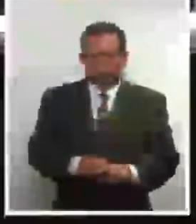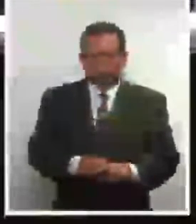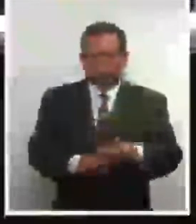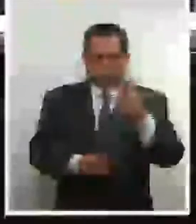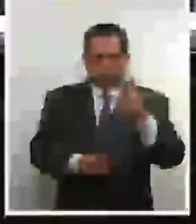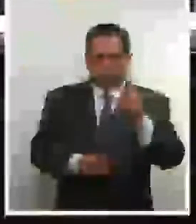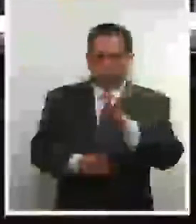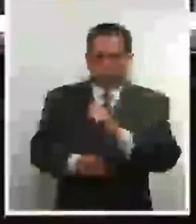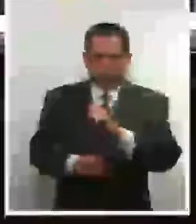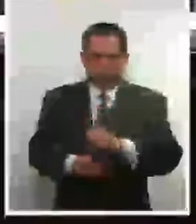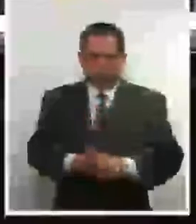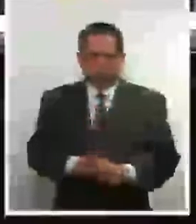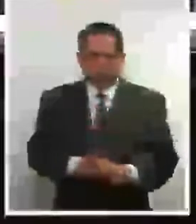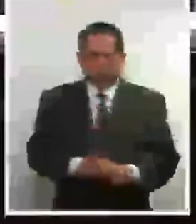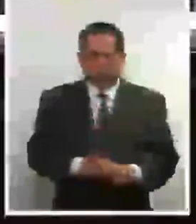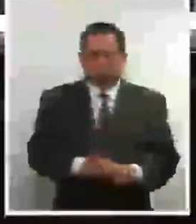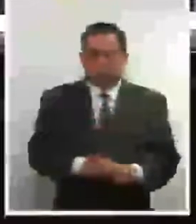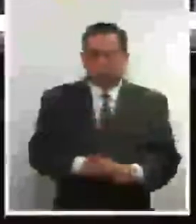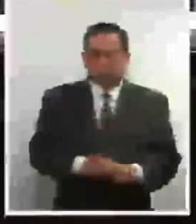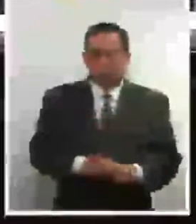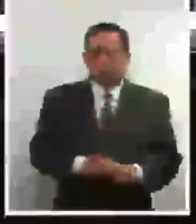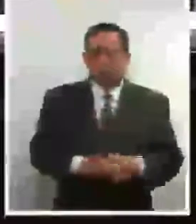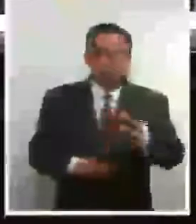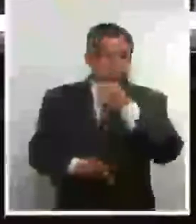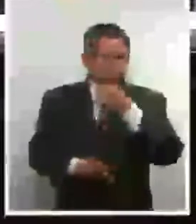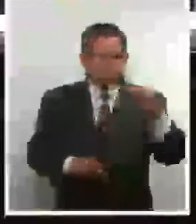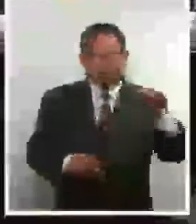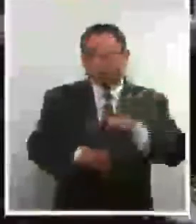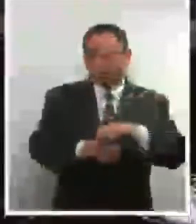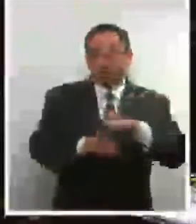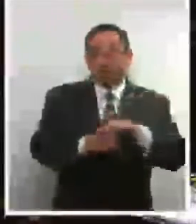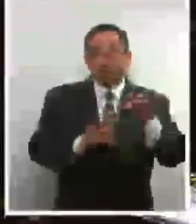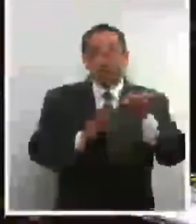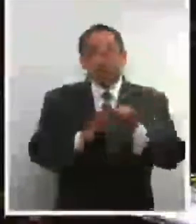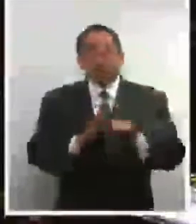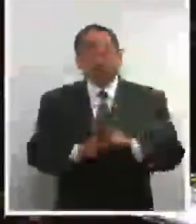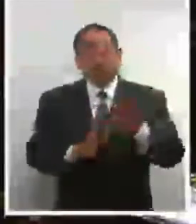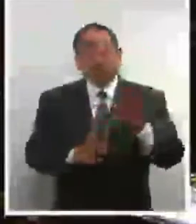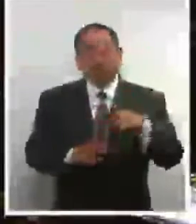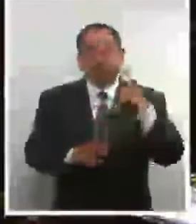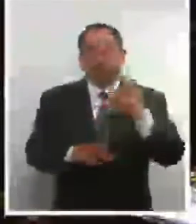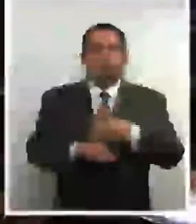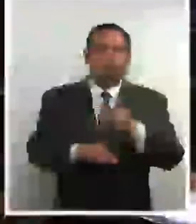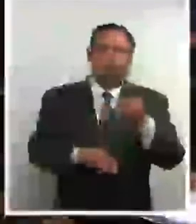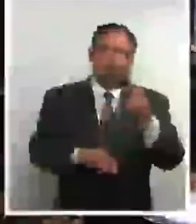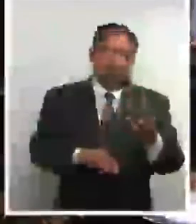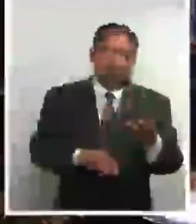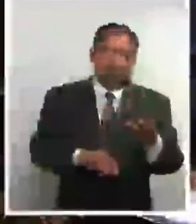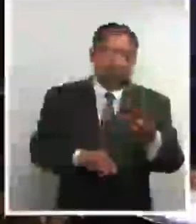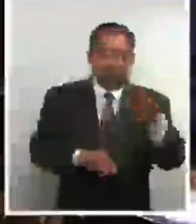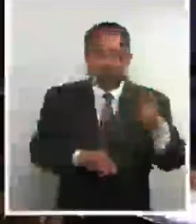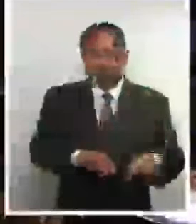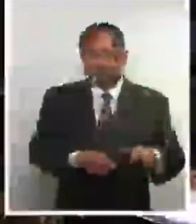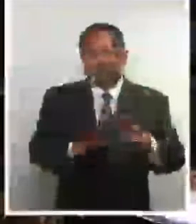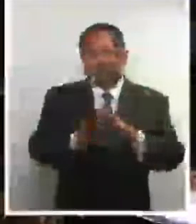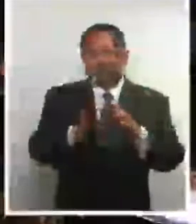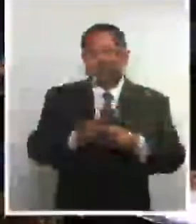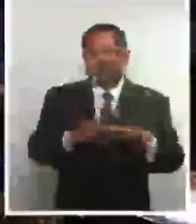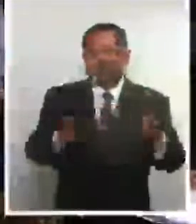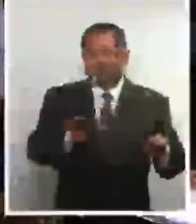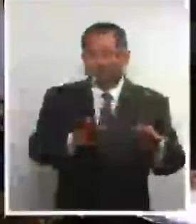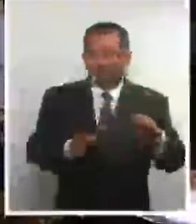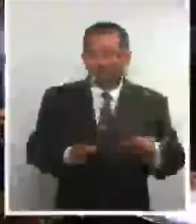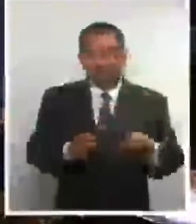3, inciso C, perdón. Háganse los avisos a que se refiere el artículo 42, numeral 3 del Reglamento para el